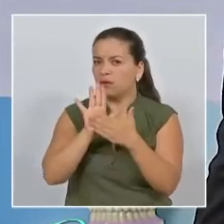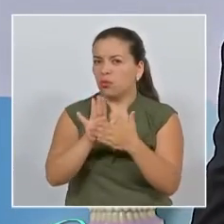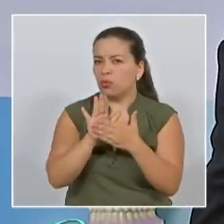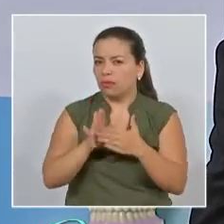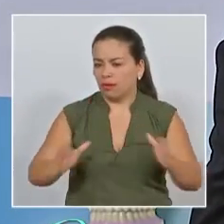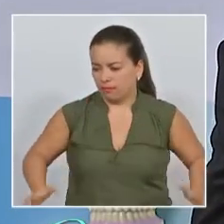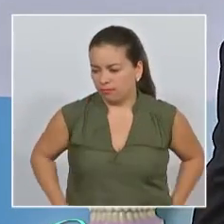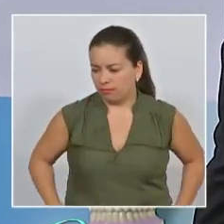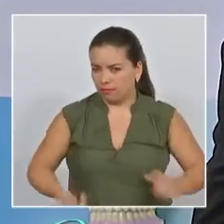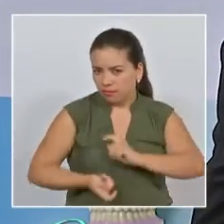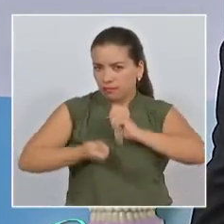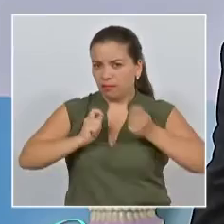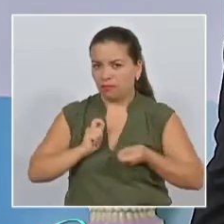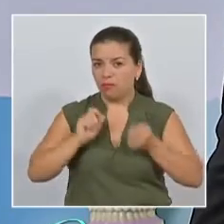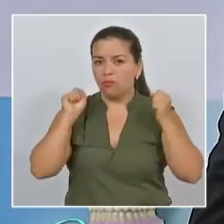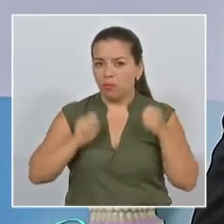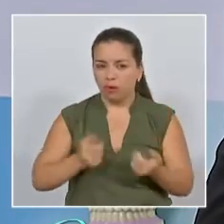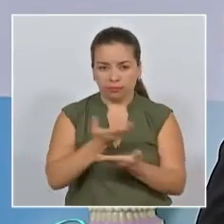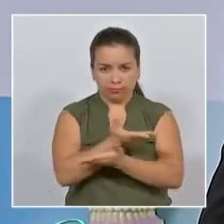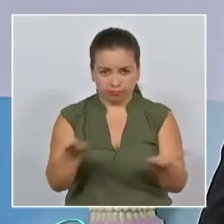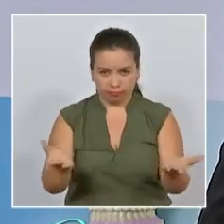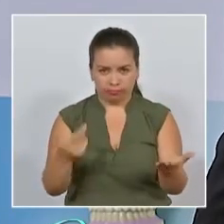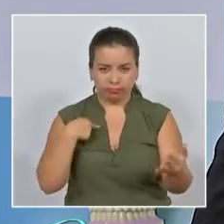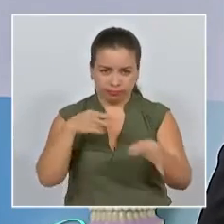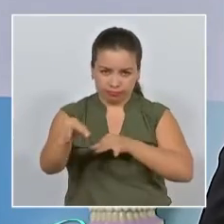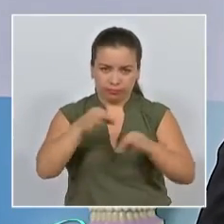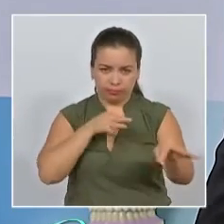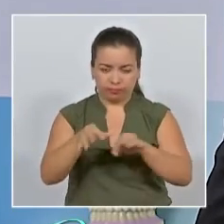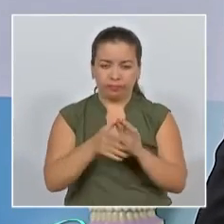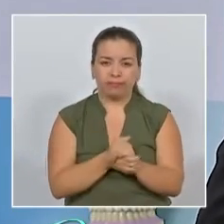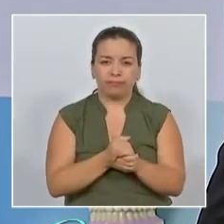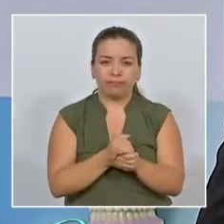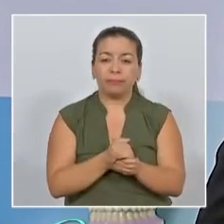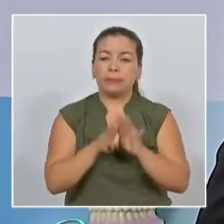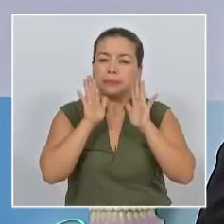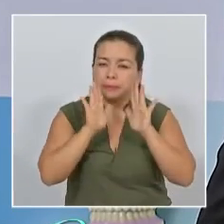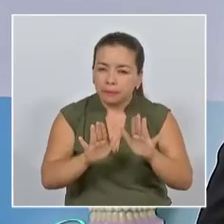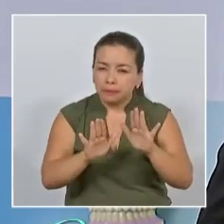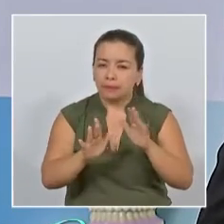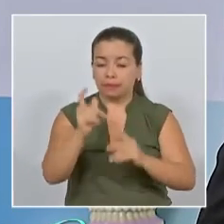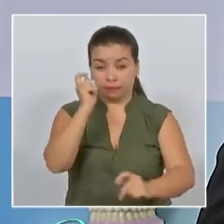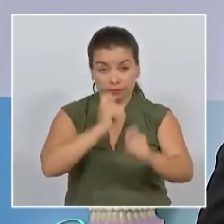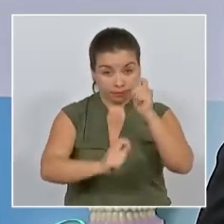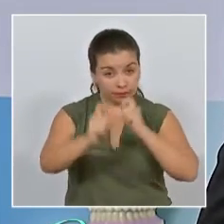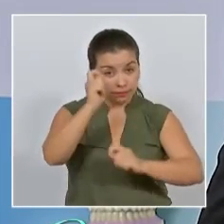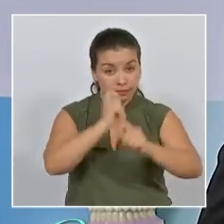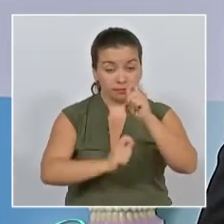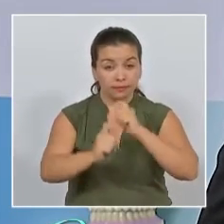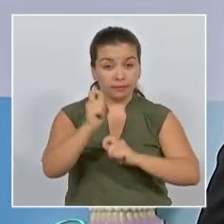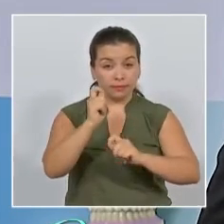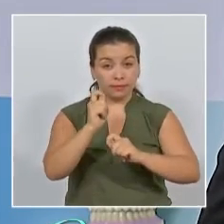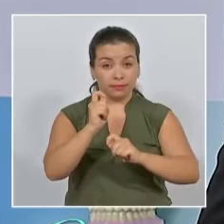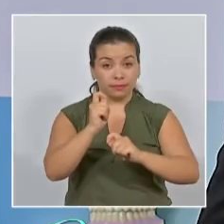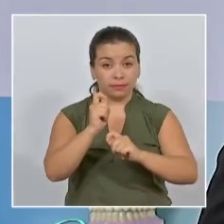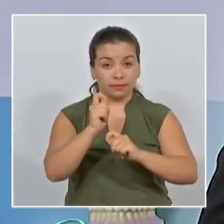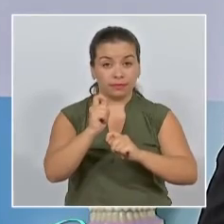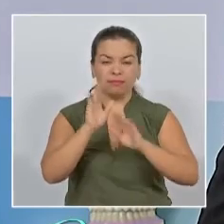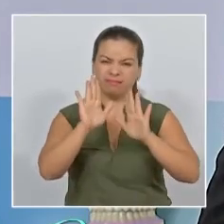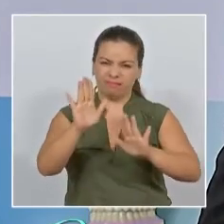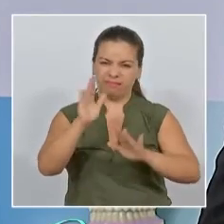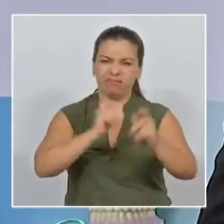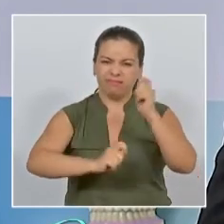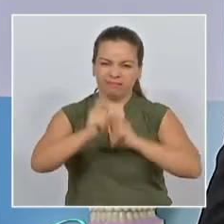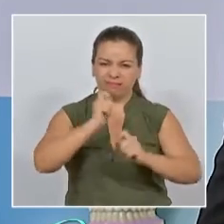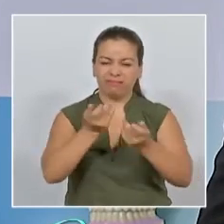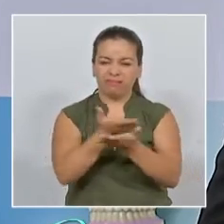cadera, pues se le puede ayudar a la gente desde este punto de vista. Vamos a un pequeño corte de comerciales y regresamos